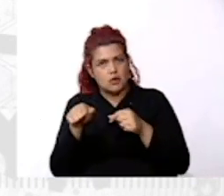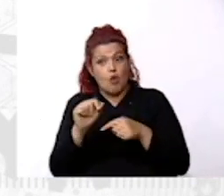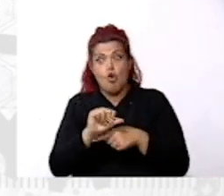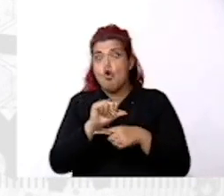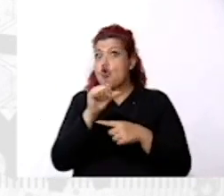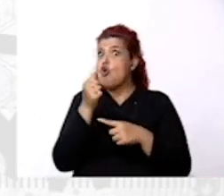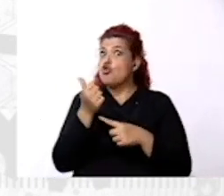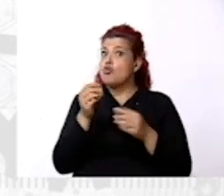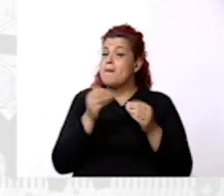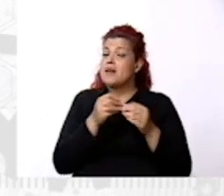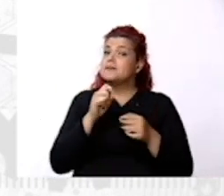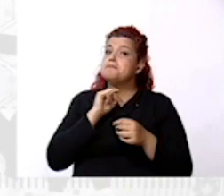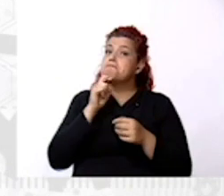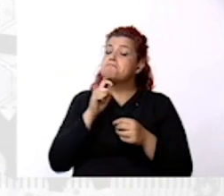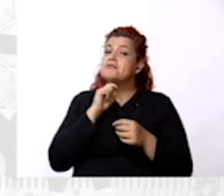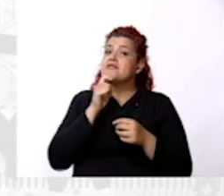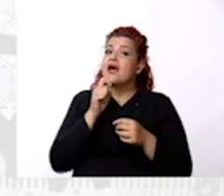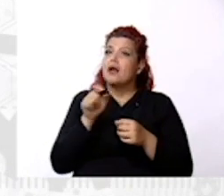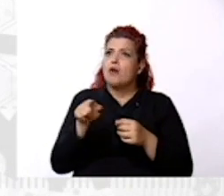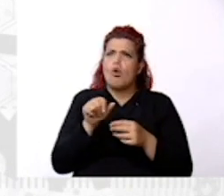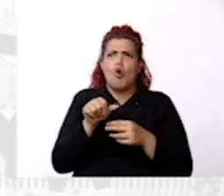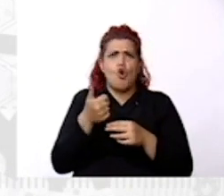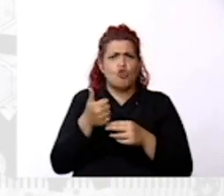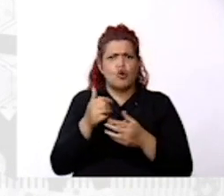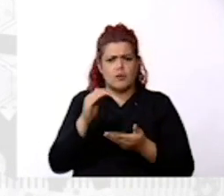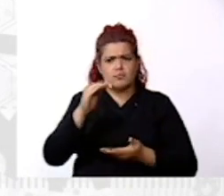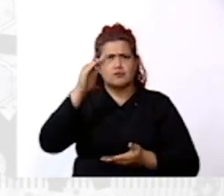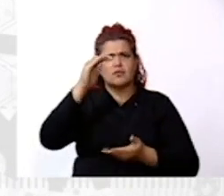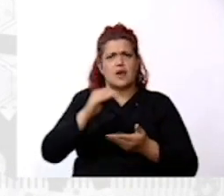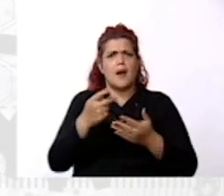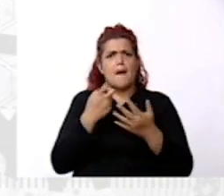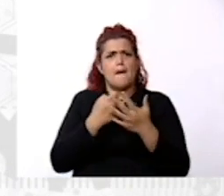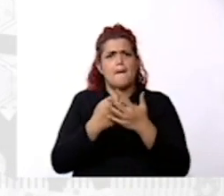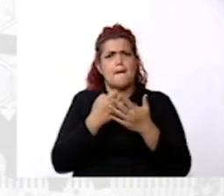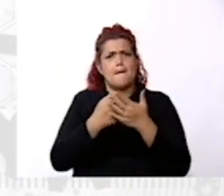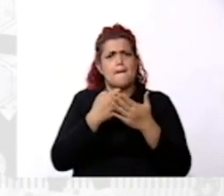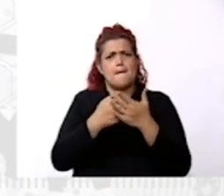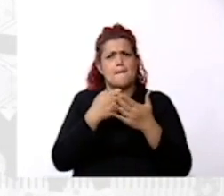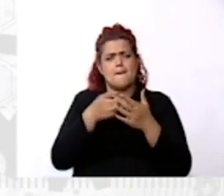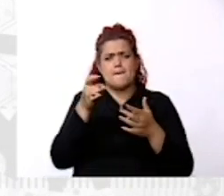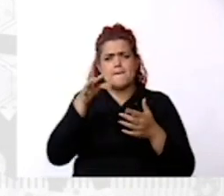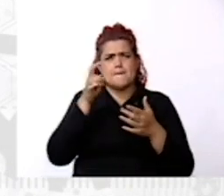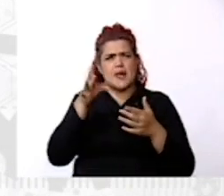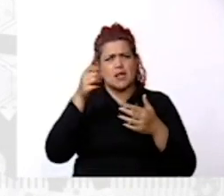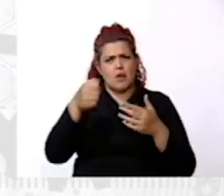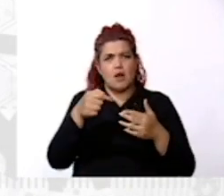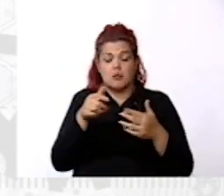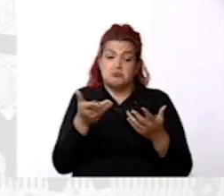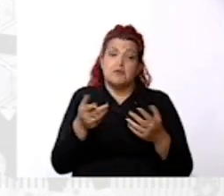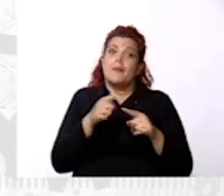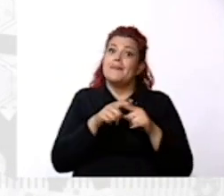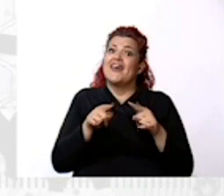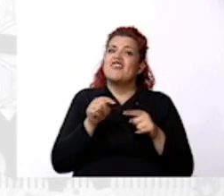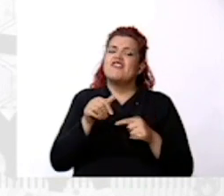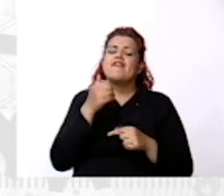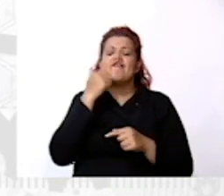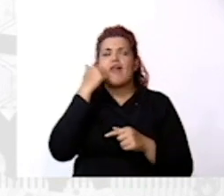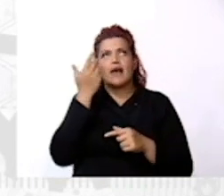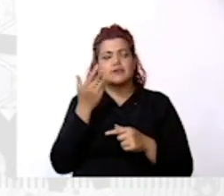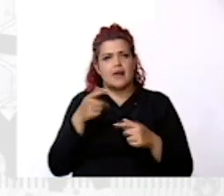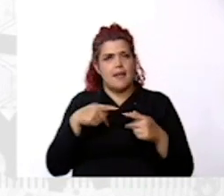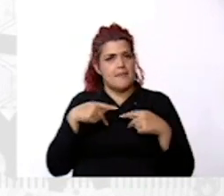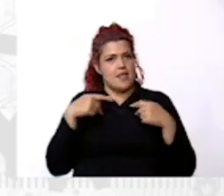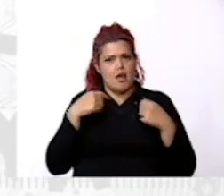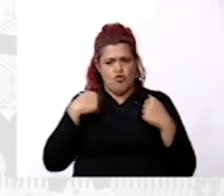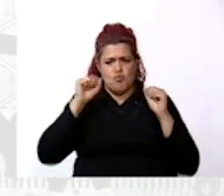hechas más de metal. Otras tienen el vaso de vidrio. Pero nos facilita la vida porque eso nos permite